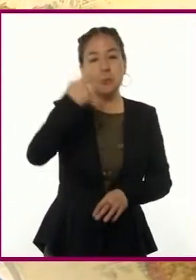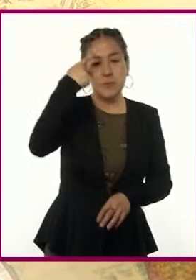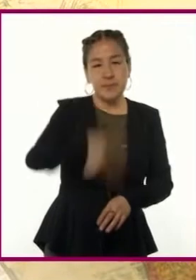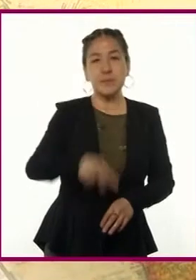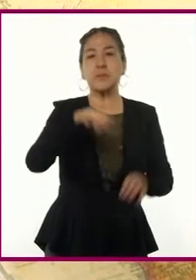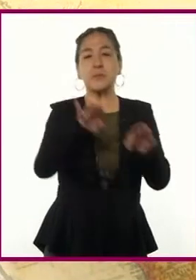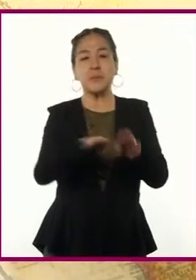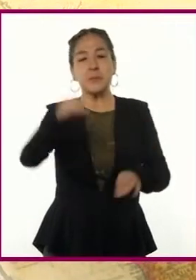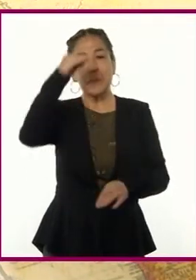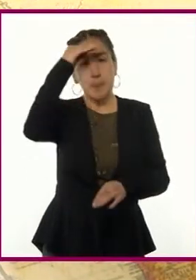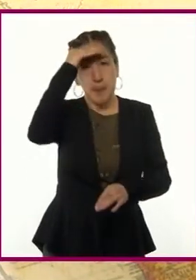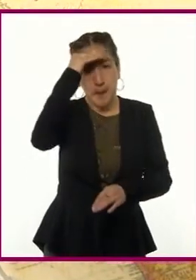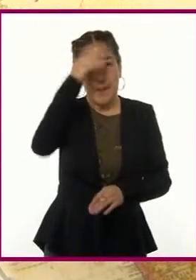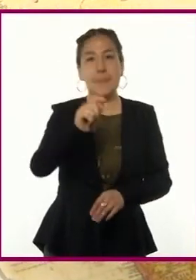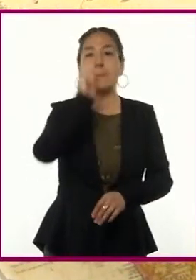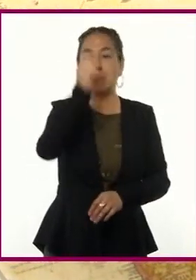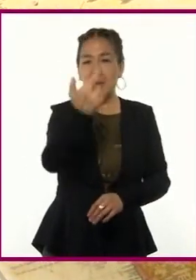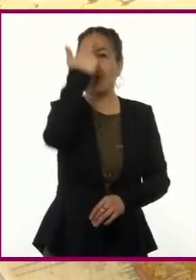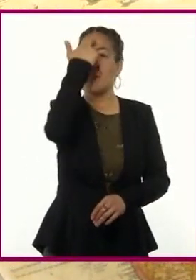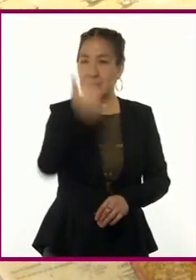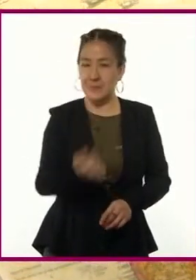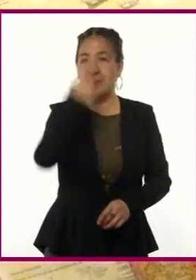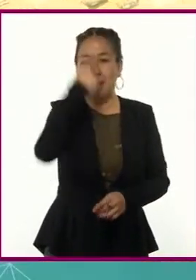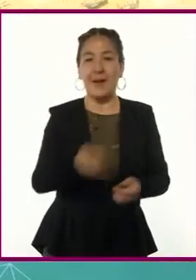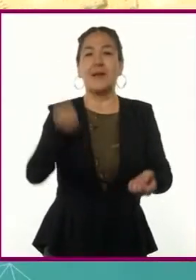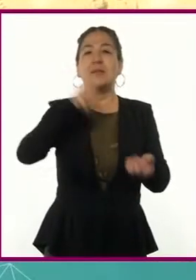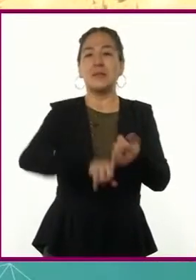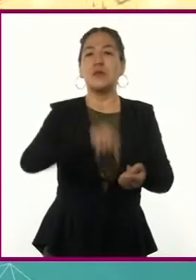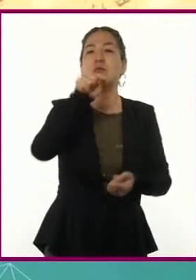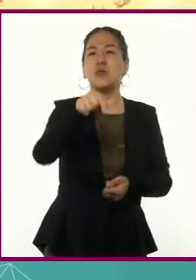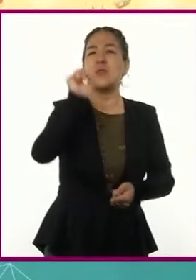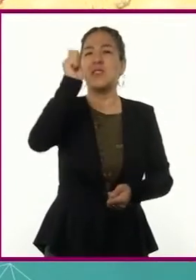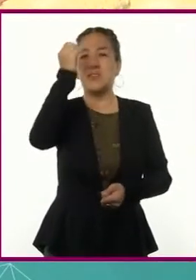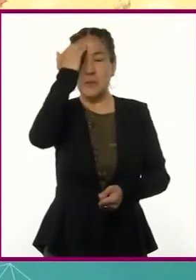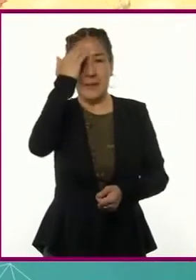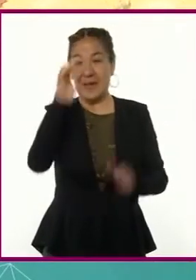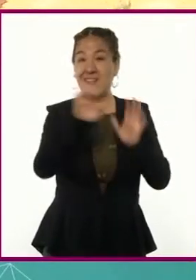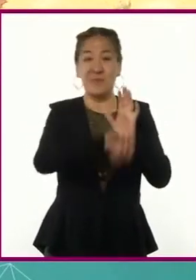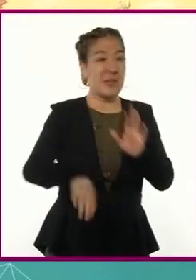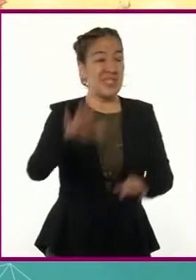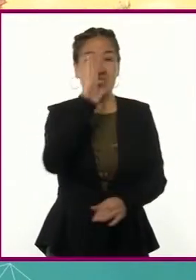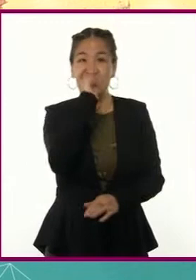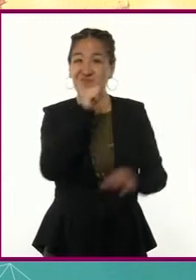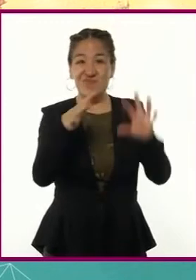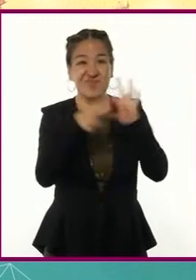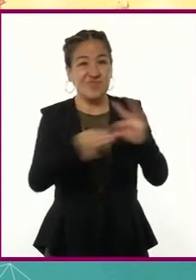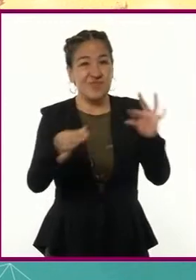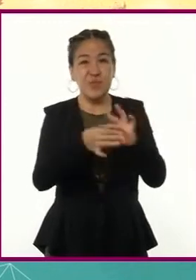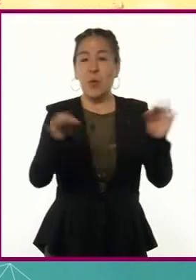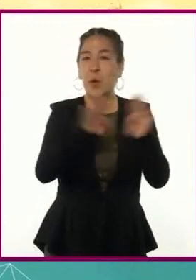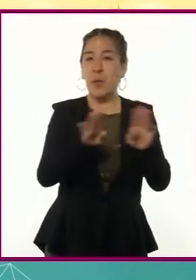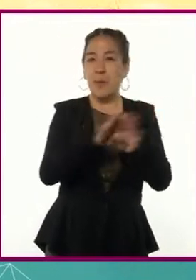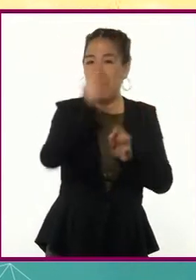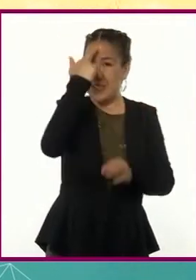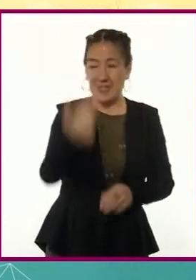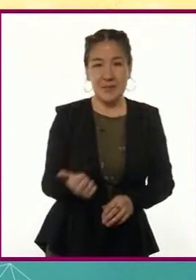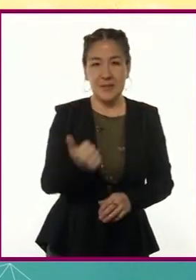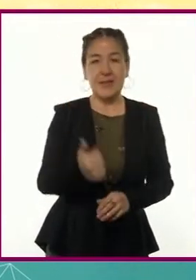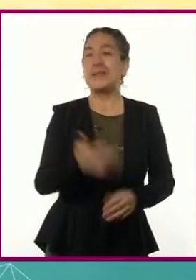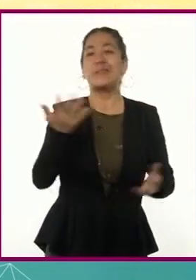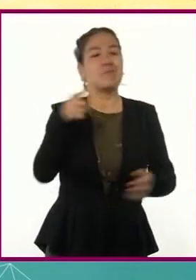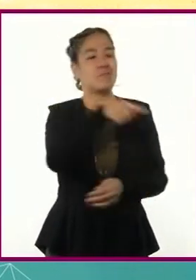a prueba todos sus conocimientos. Es decir, si algo no podía ser explicado de manera razonable, entonces no